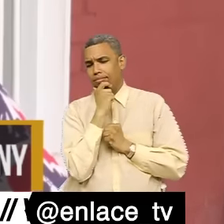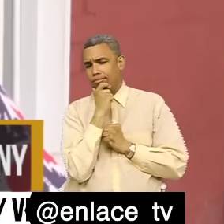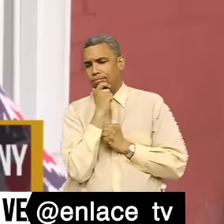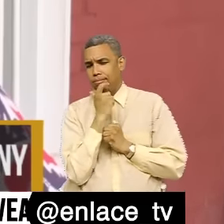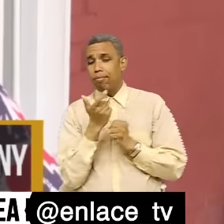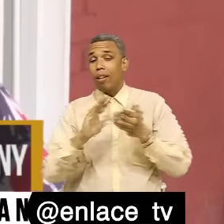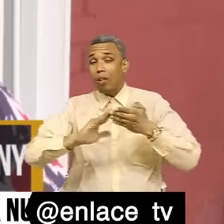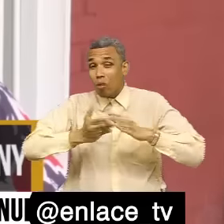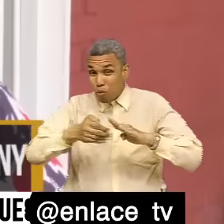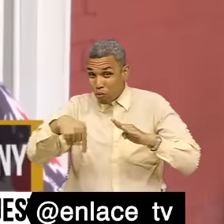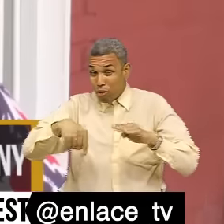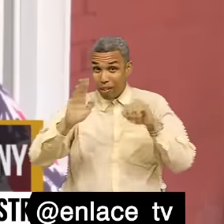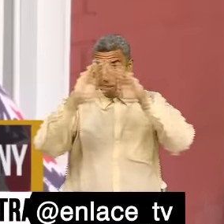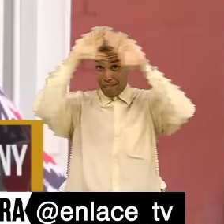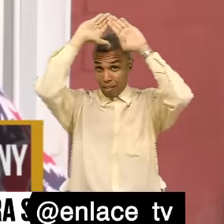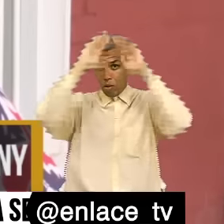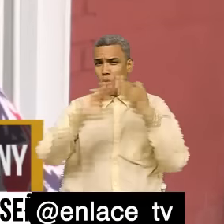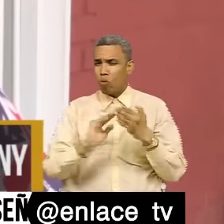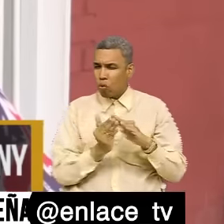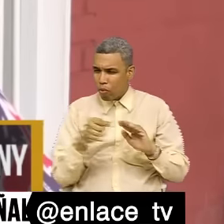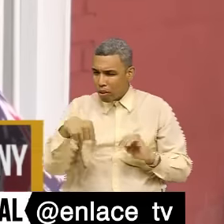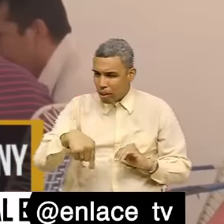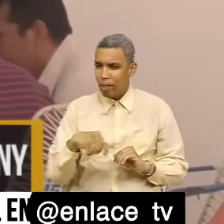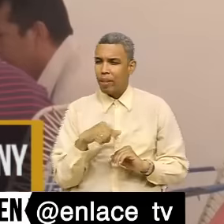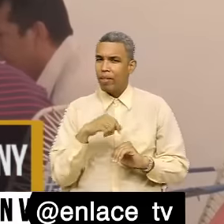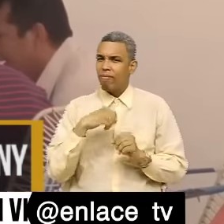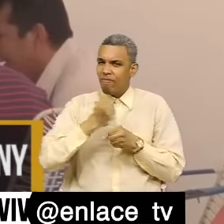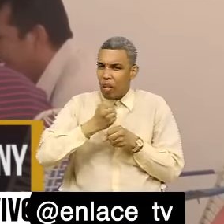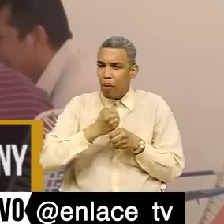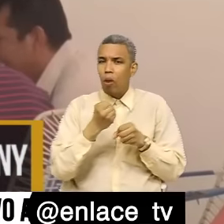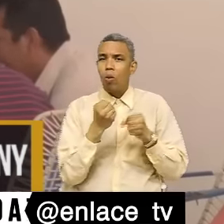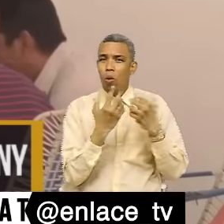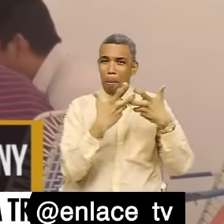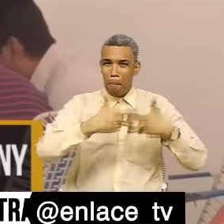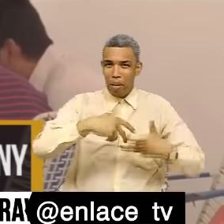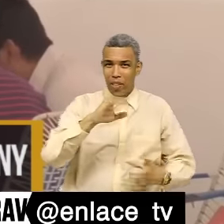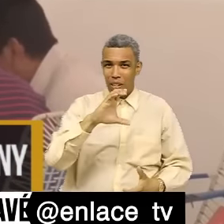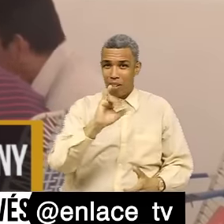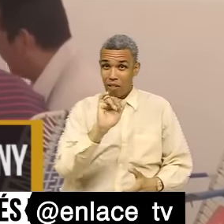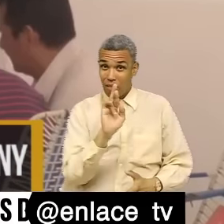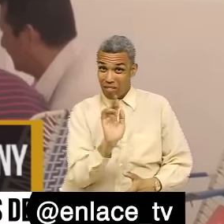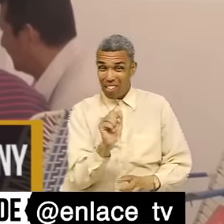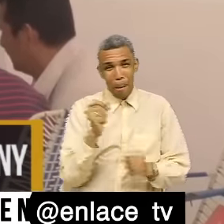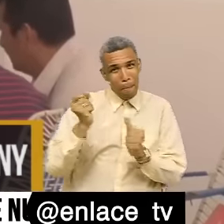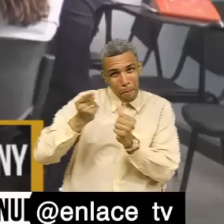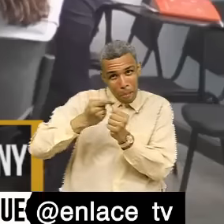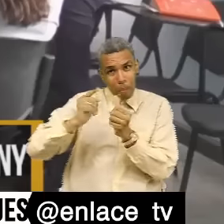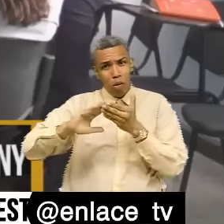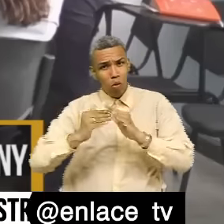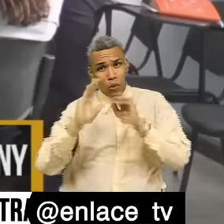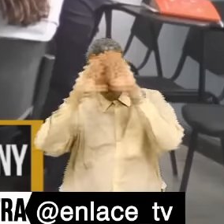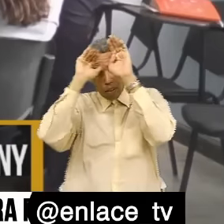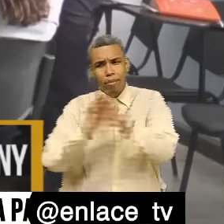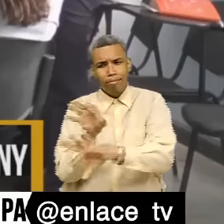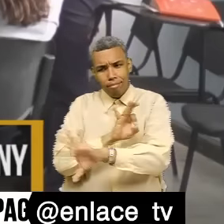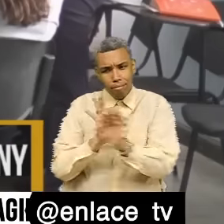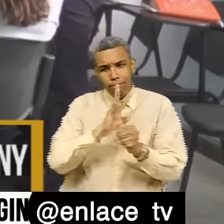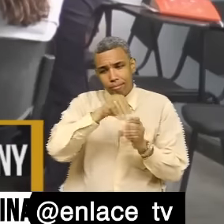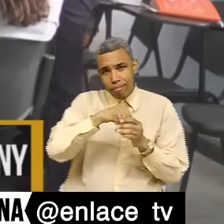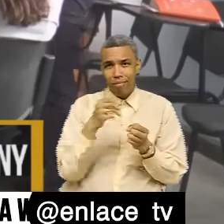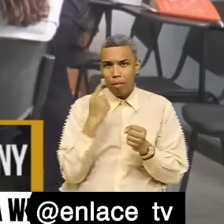contratación local que ofrece el proyecto Las Ira Infantas. Se busca con este relacionamiento tener un puente entre las empresas de bienes y servicios de la zona